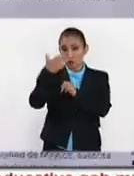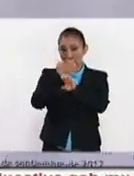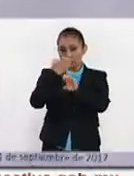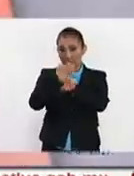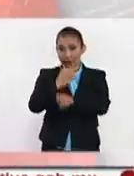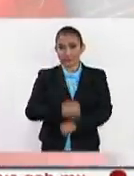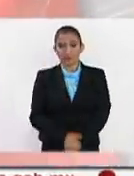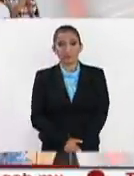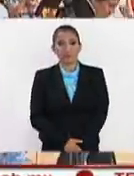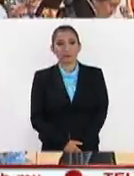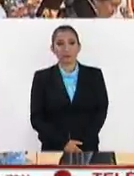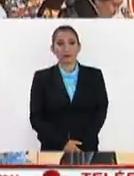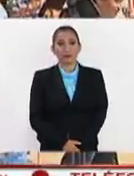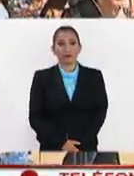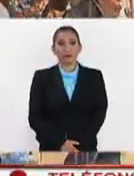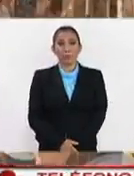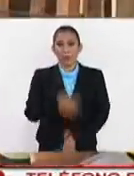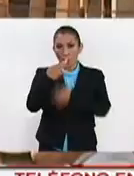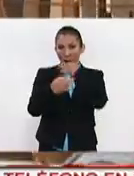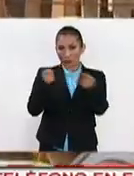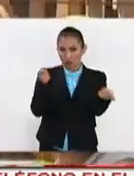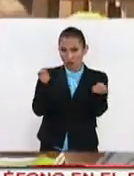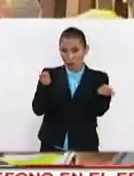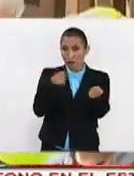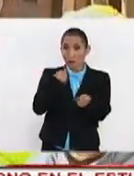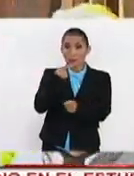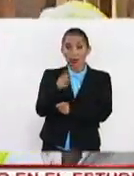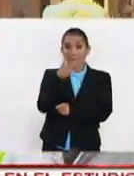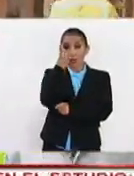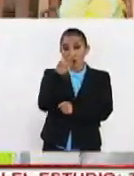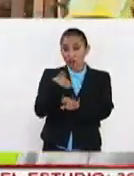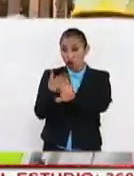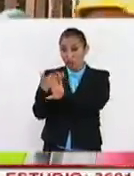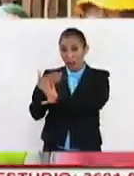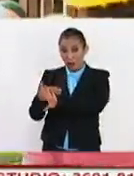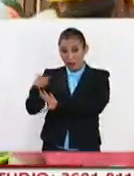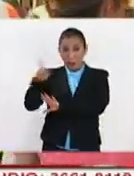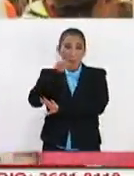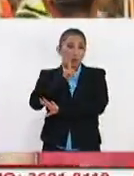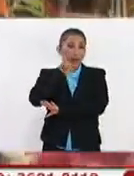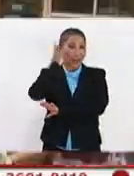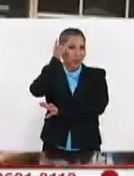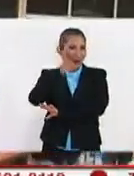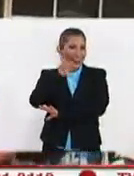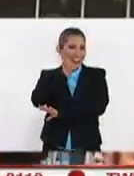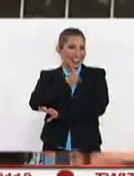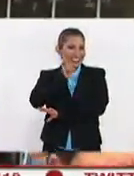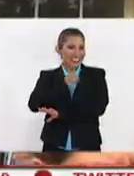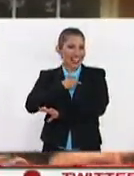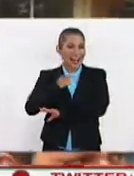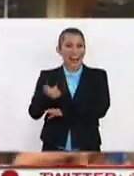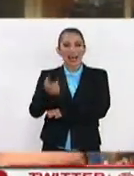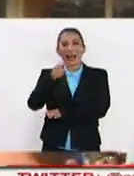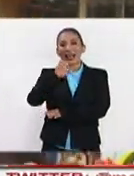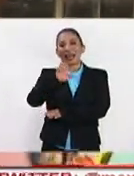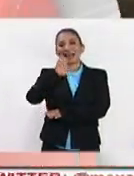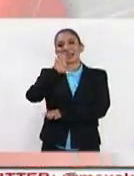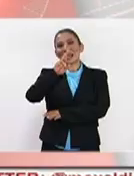estados. Un juez de control libró 2 órdenes de aprehensión en contra de la dueña del colegio Enrique